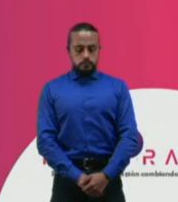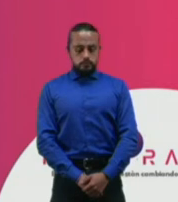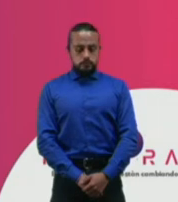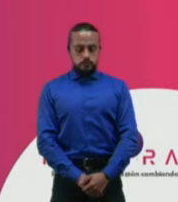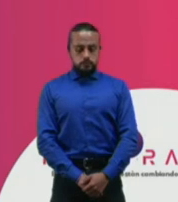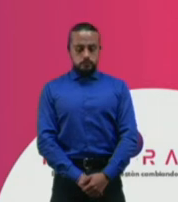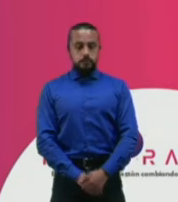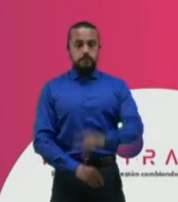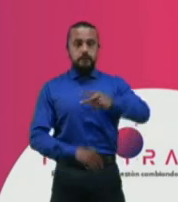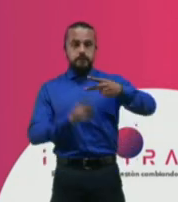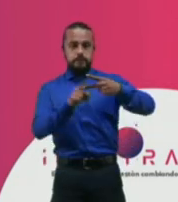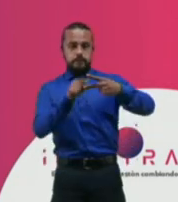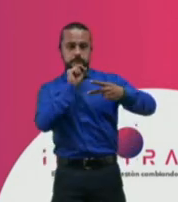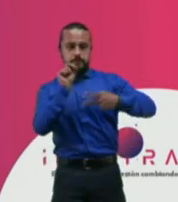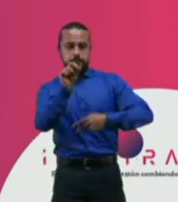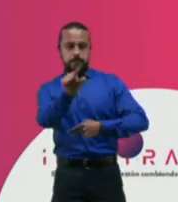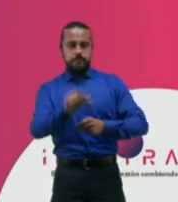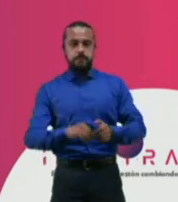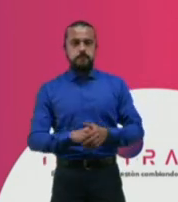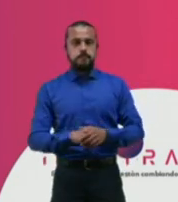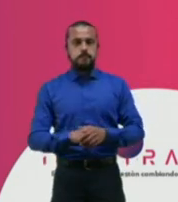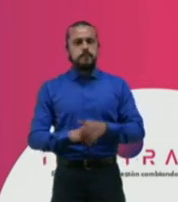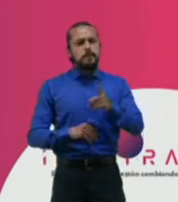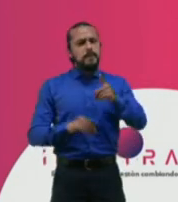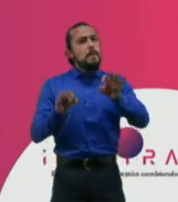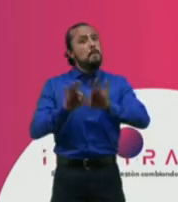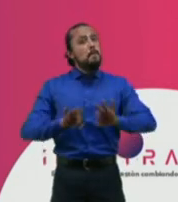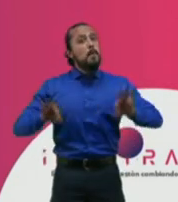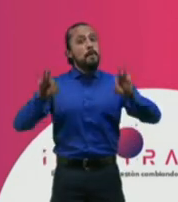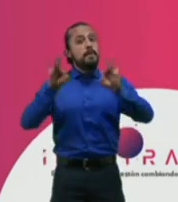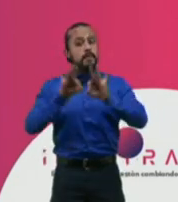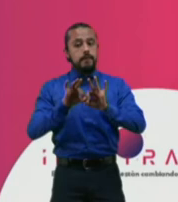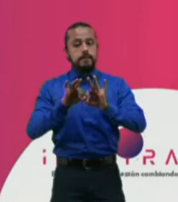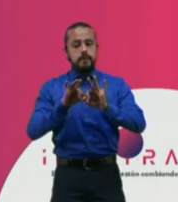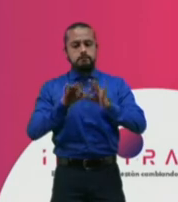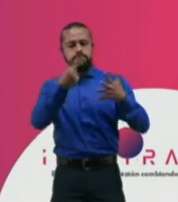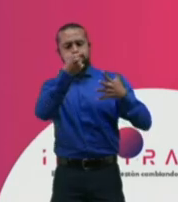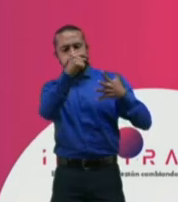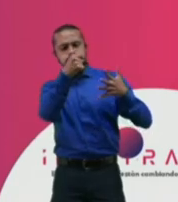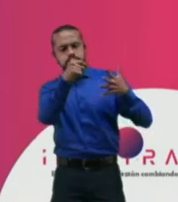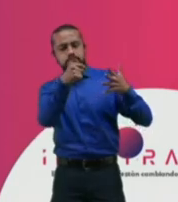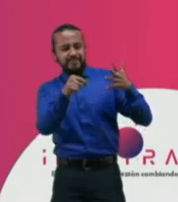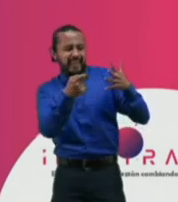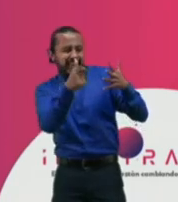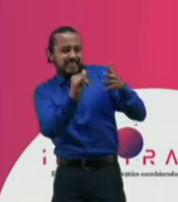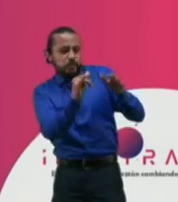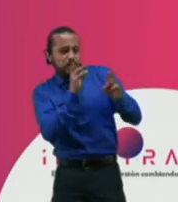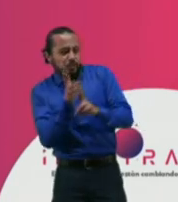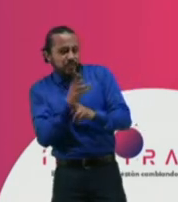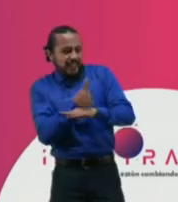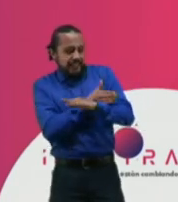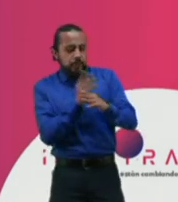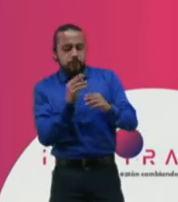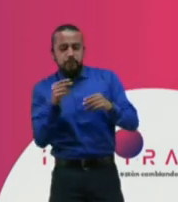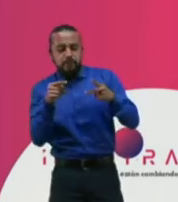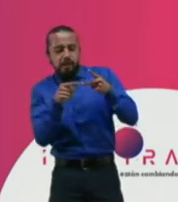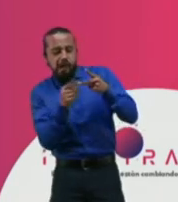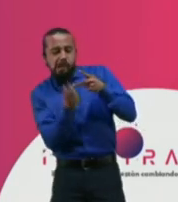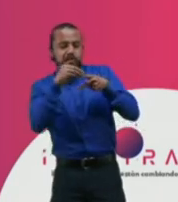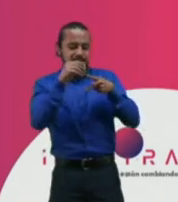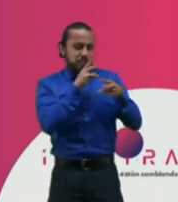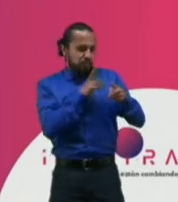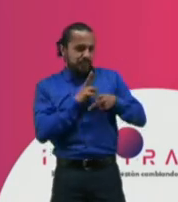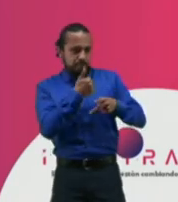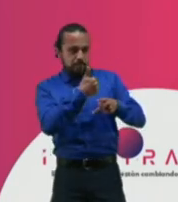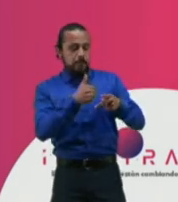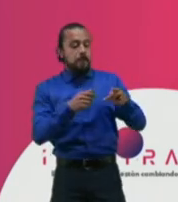Entonces la segunda pregunta es, ¿qué aspectos son relevantes? Creo que ya me has contestado parcialmente, pero bueno, ¿qué aspectos son relevantes a la hora de